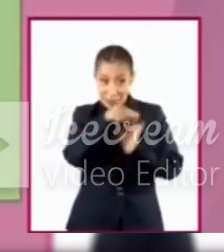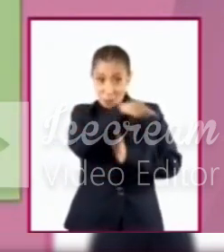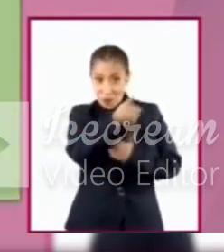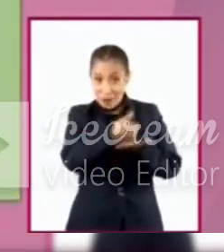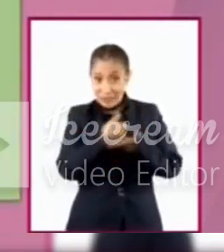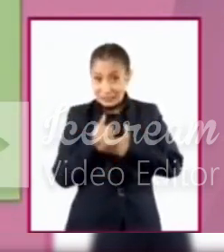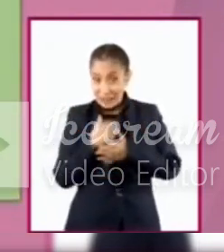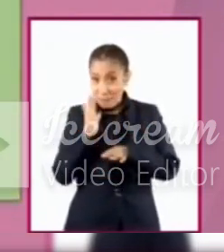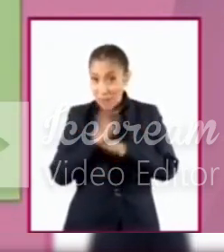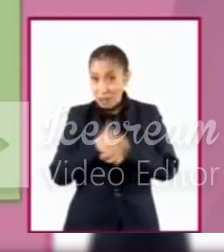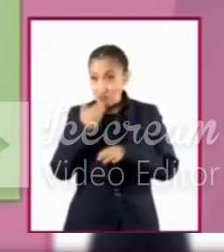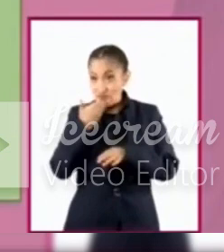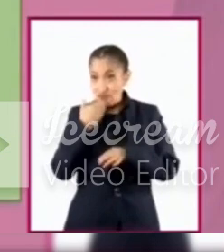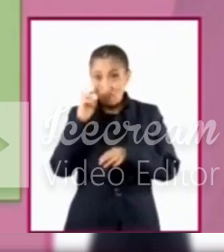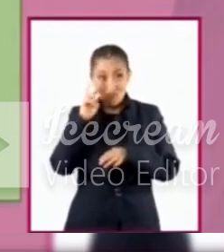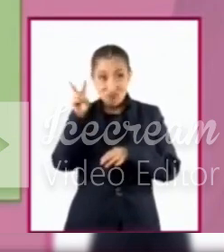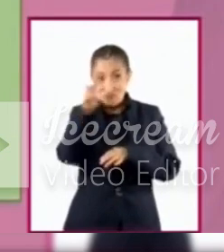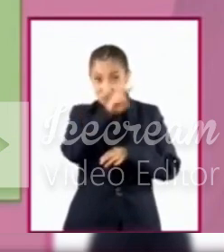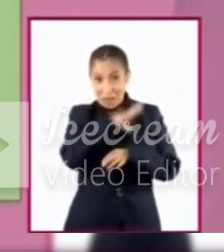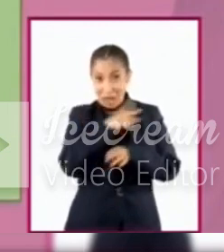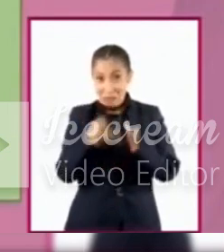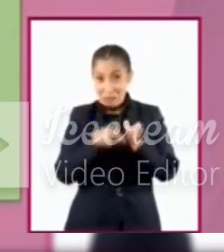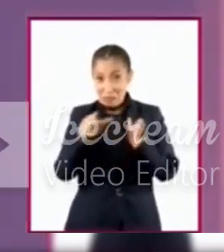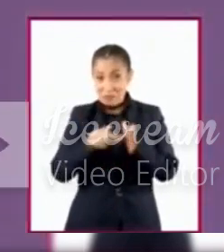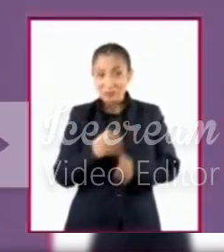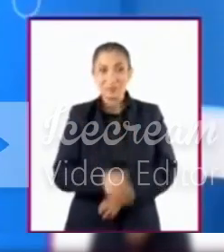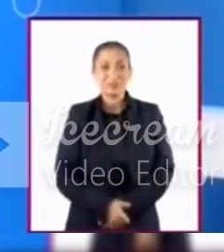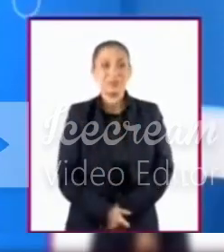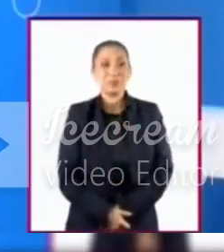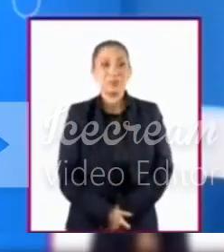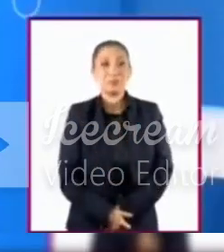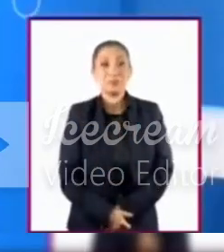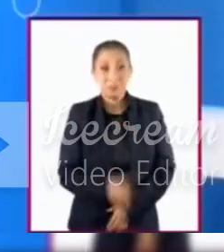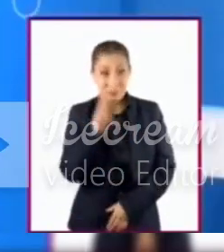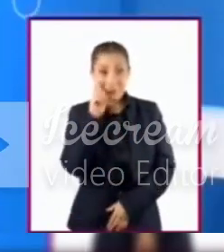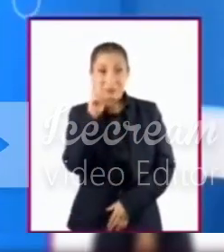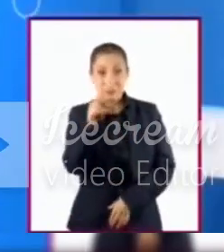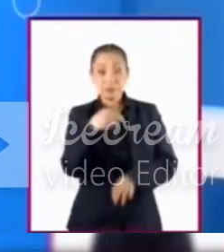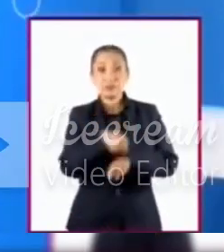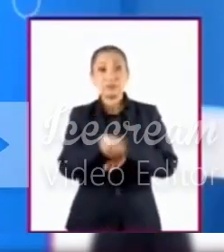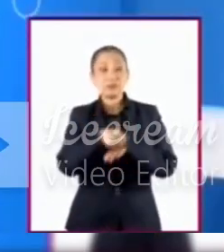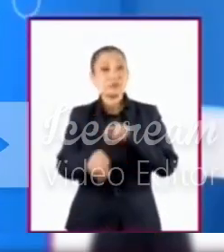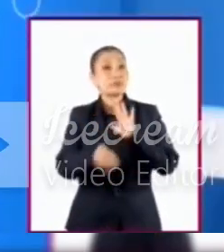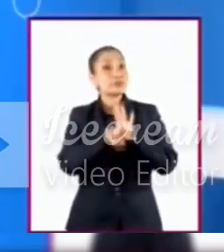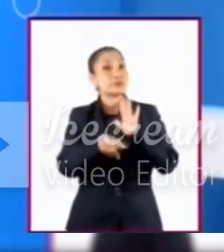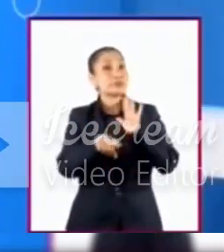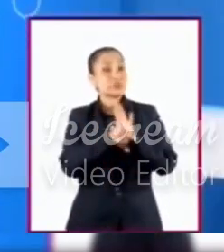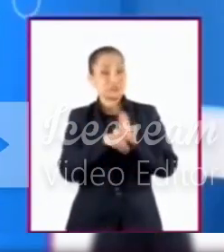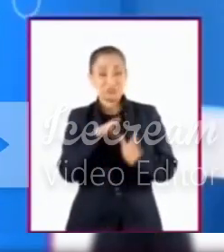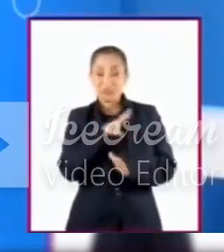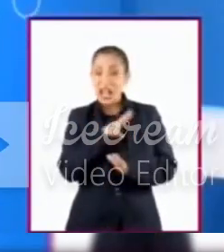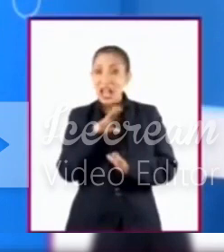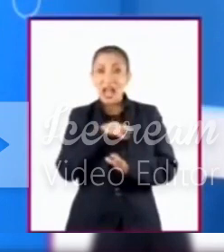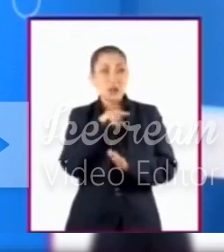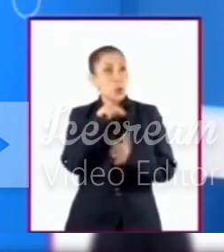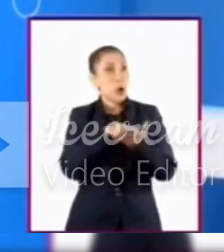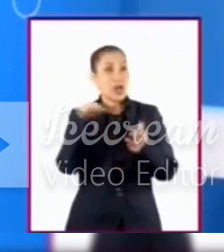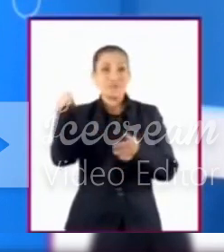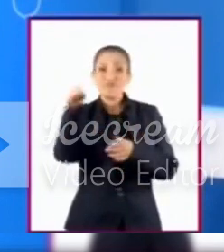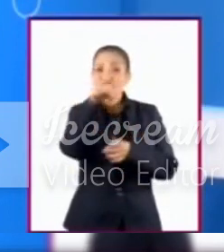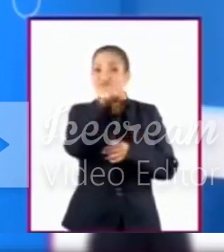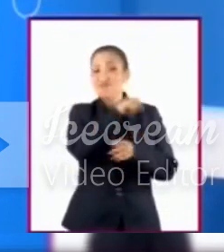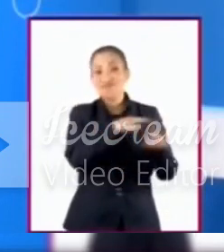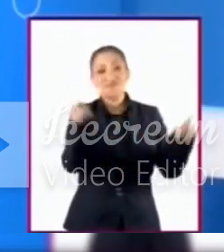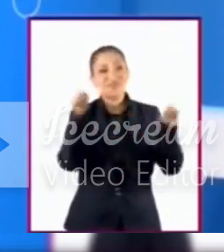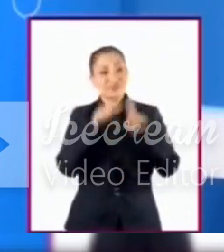negativos son más comunes de lo que creían? ¿Lo ven? Los números negativos están por todos